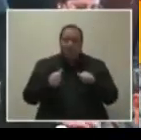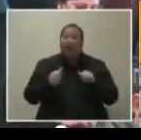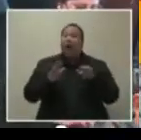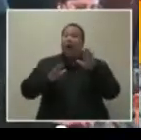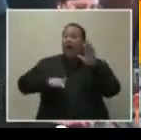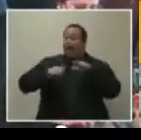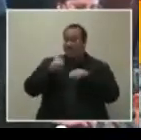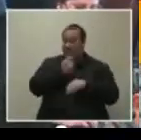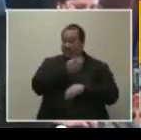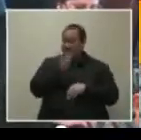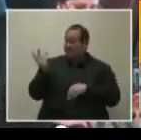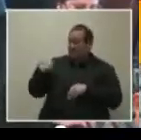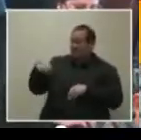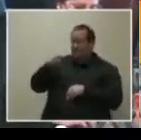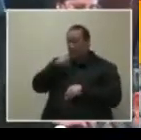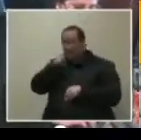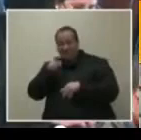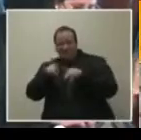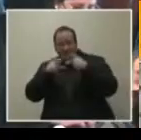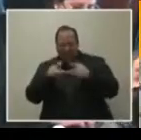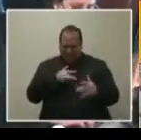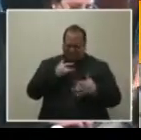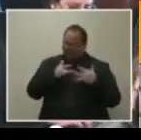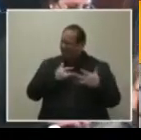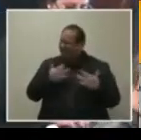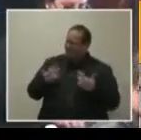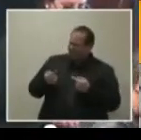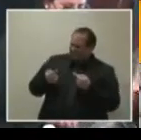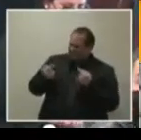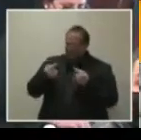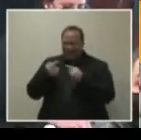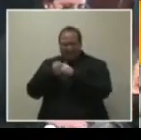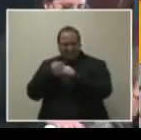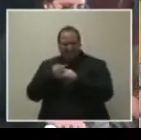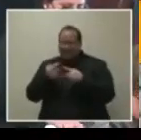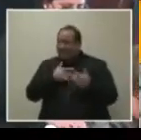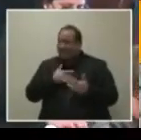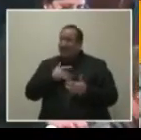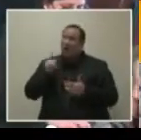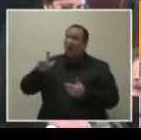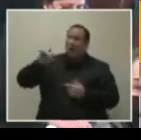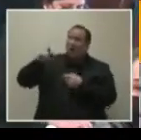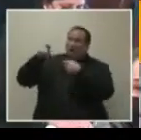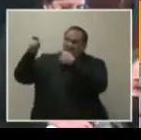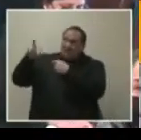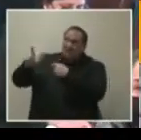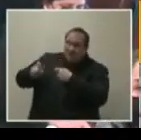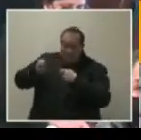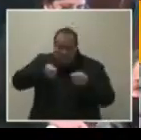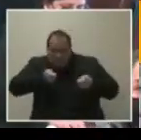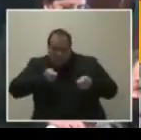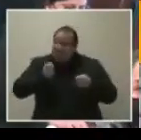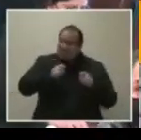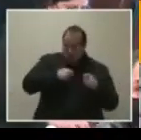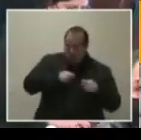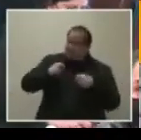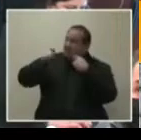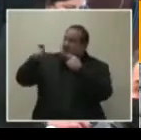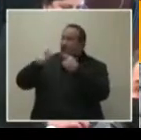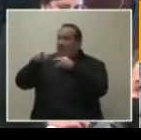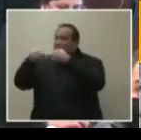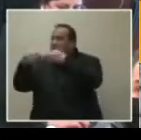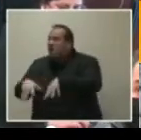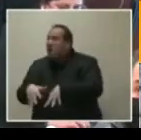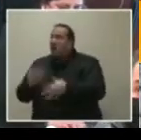gremio, pues hay sentimientos encontrados de que si se va a la federación o no se va a la federación. Si se va a la federación se va a perder,